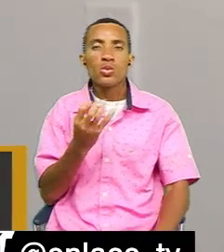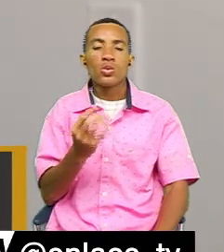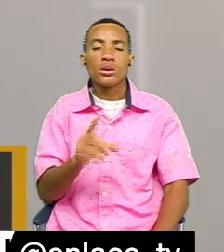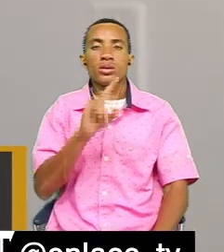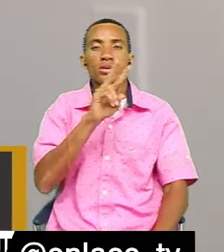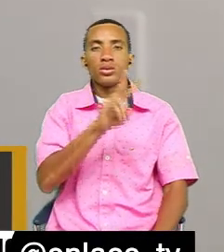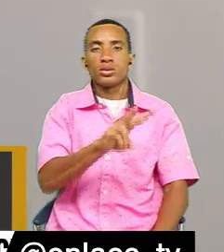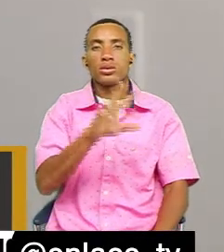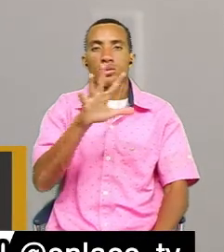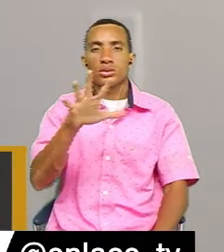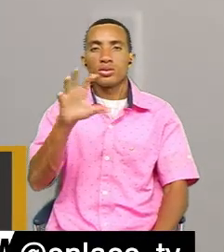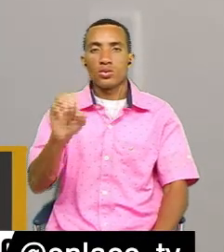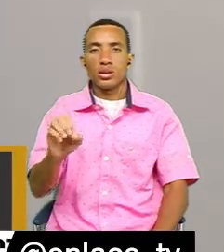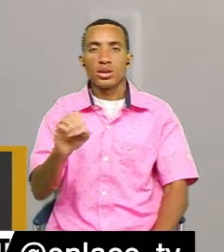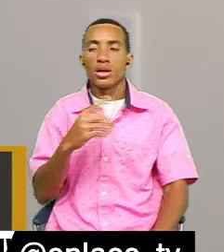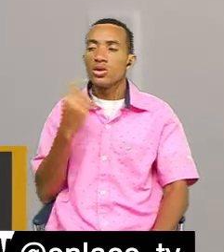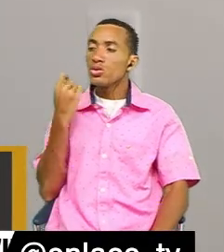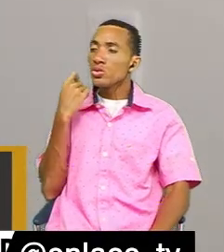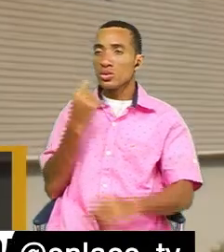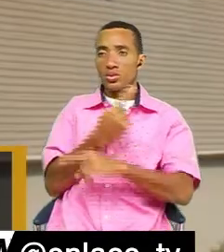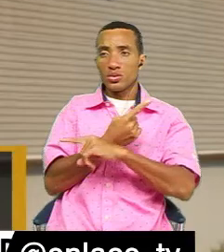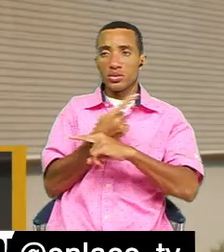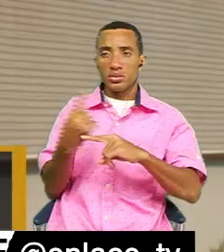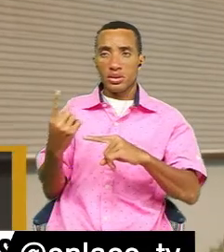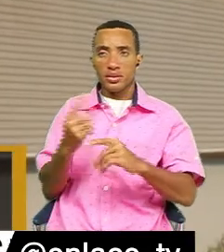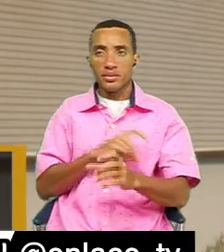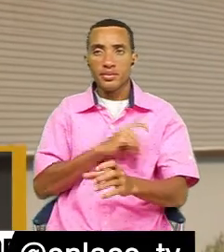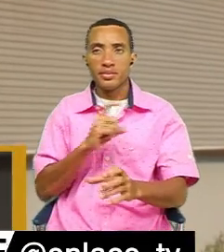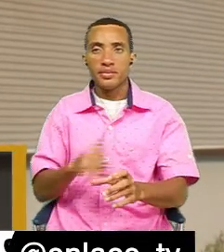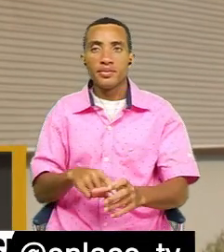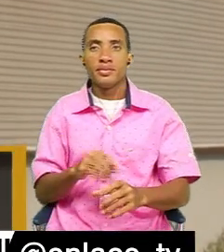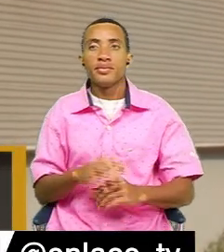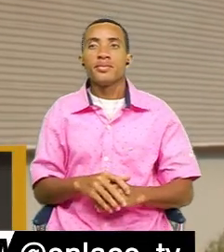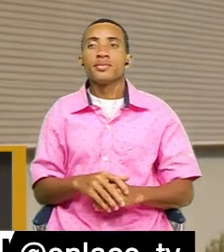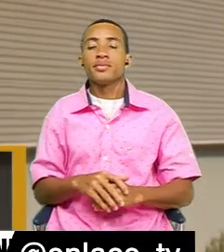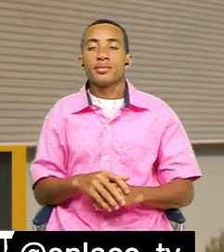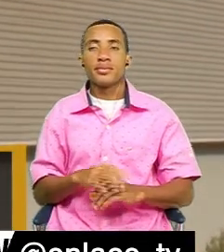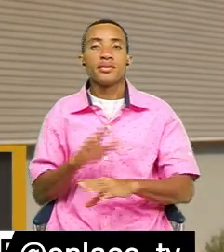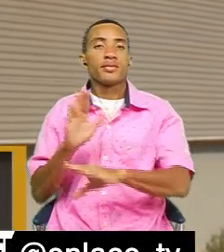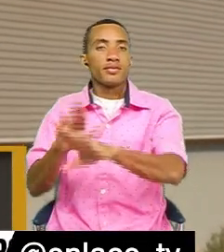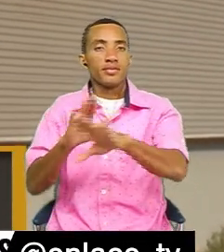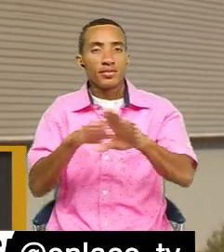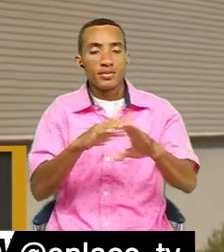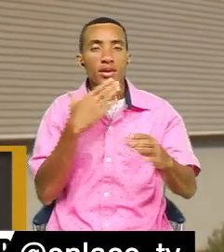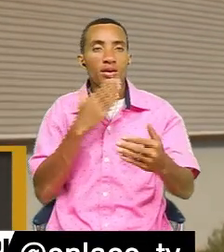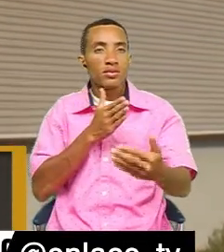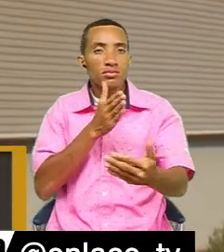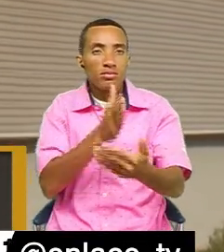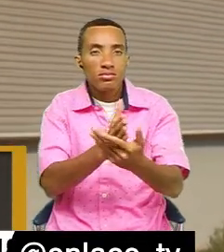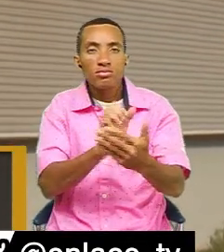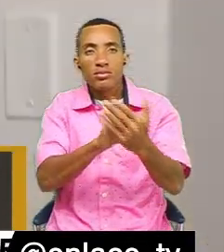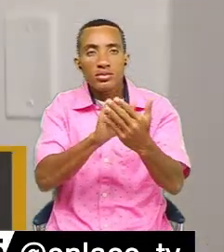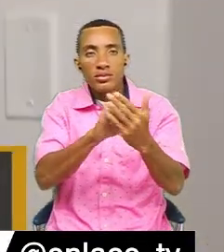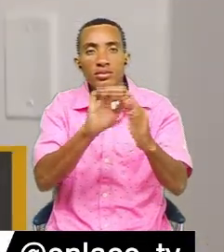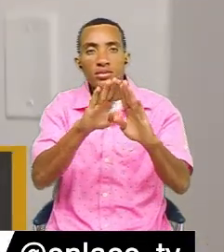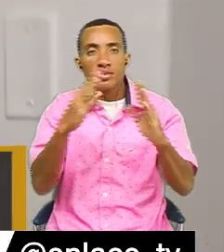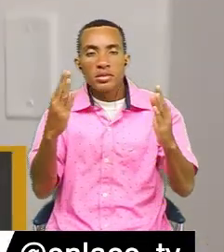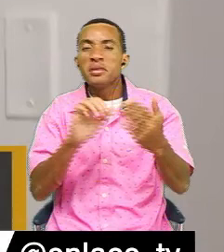una semana de inicio de inscripciones. Agrega que las convocatorias se han venido realizando puerta a puerta en toda la Comuna